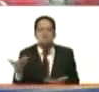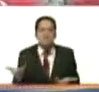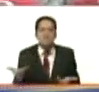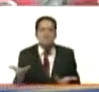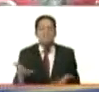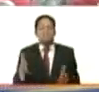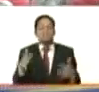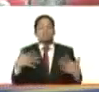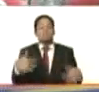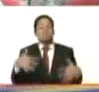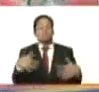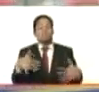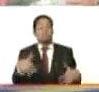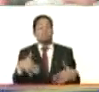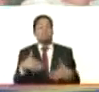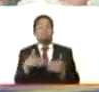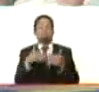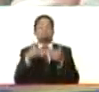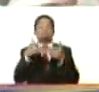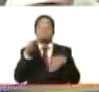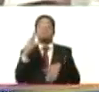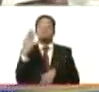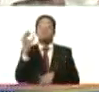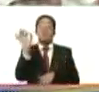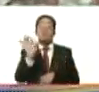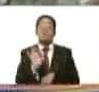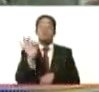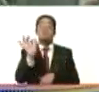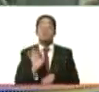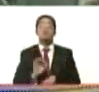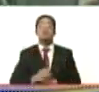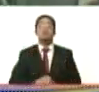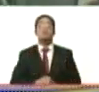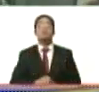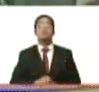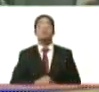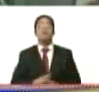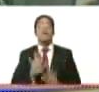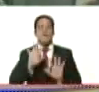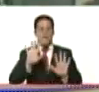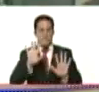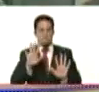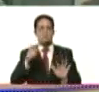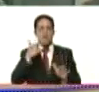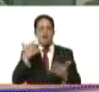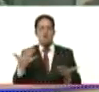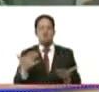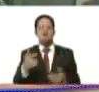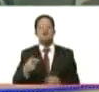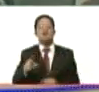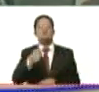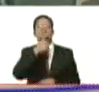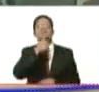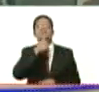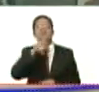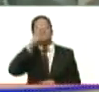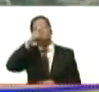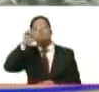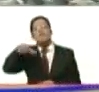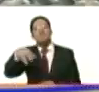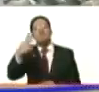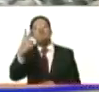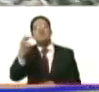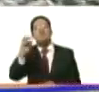Más del 50% de los presentes. Y por aquí puedo preguntar, levanten la mano a los que tienen menos de 20 años.